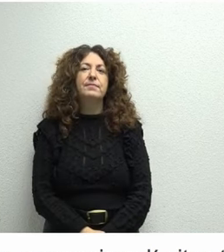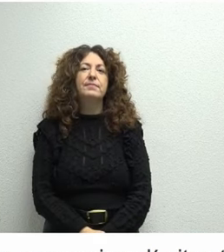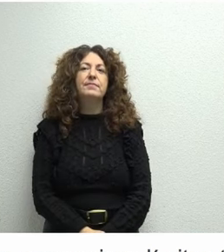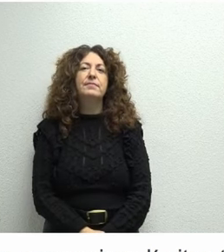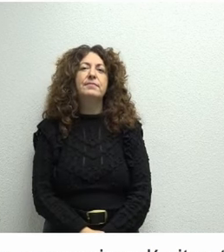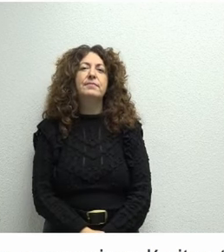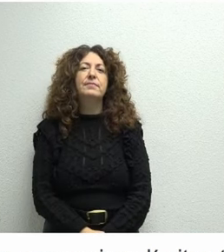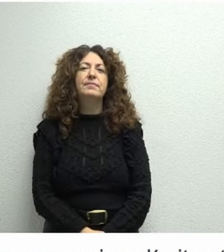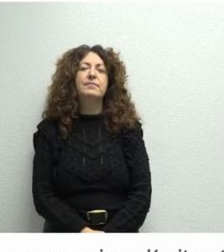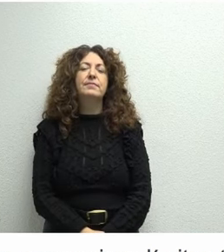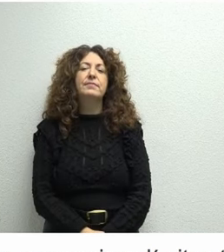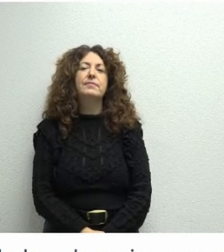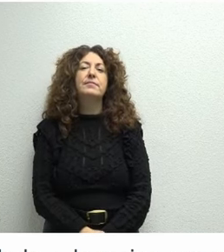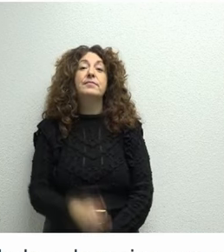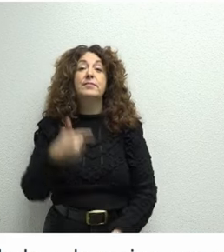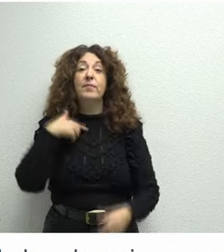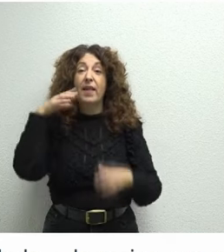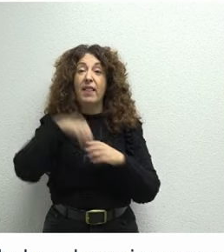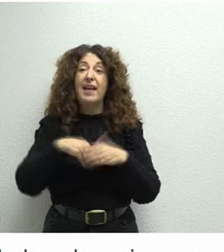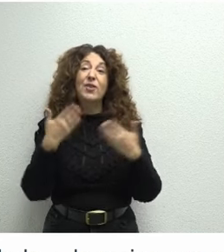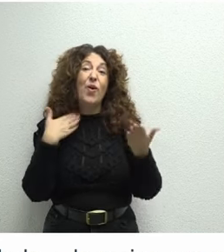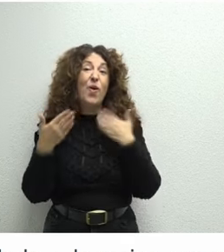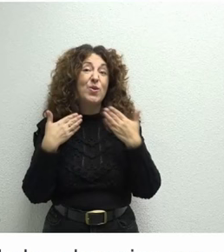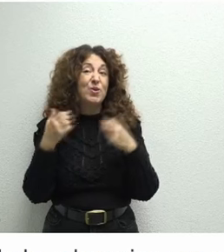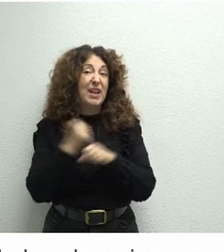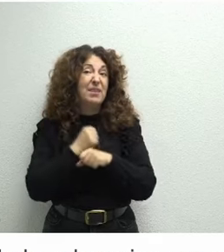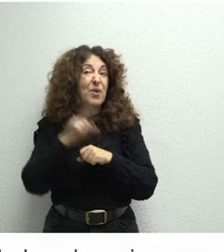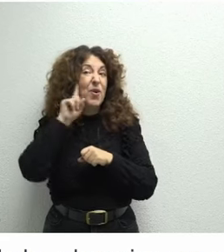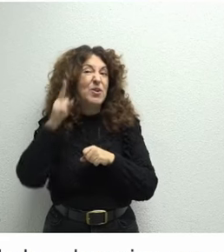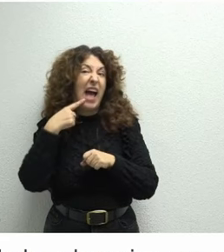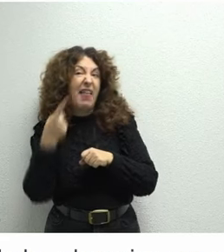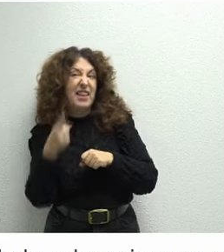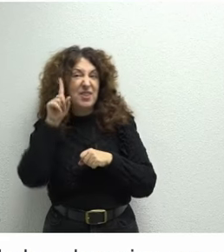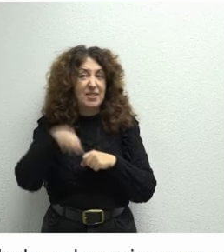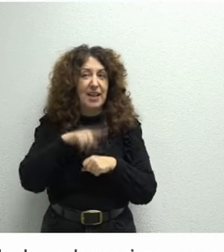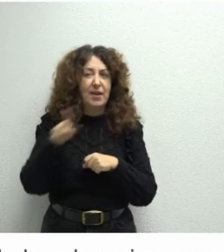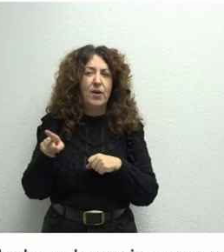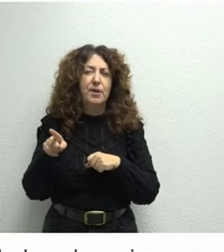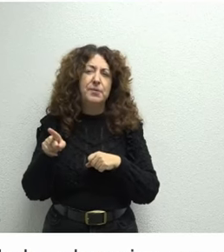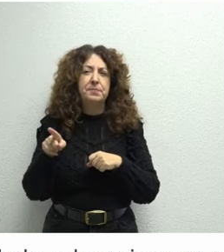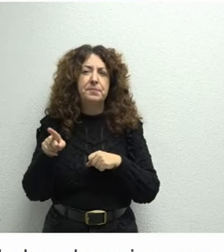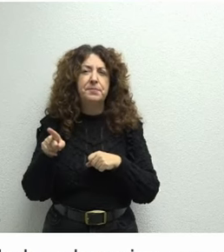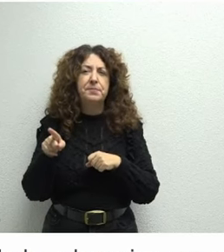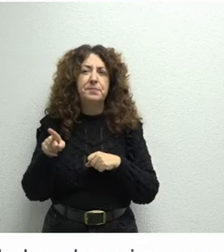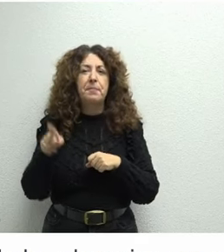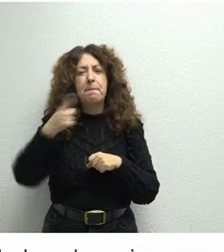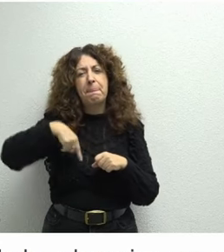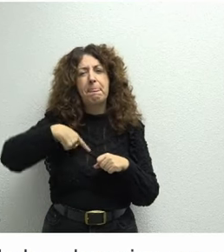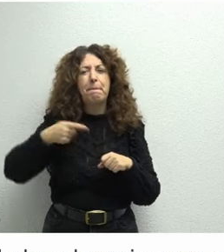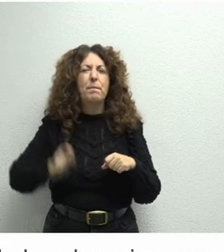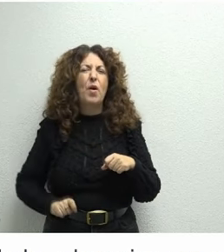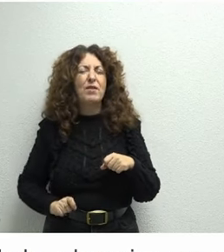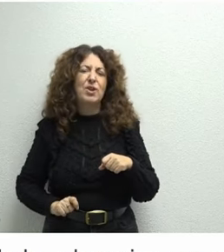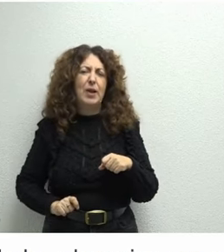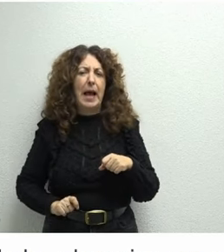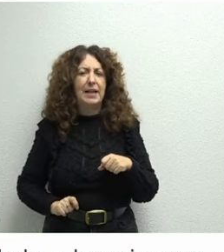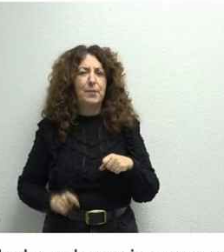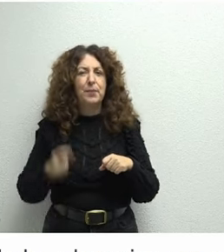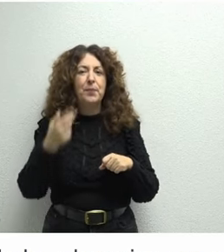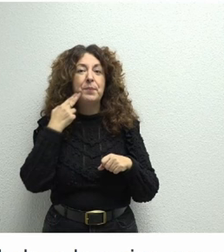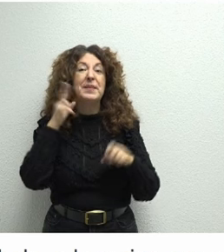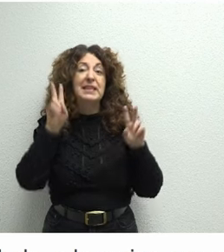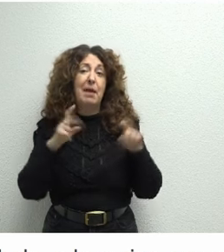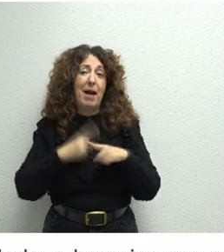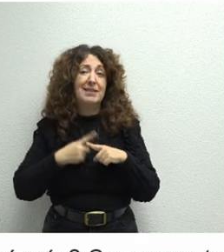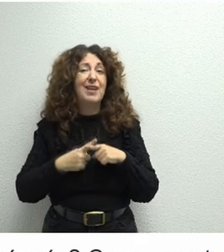cosas que trabajo en consulta que quizás no sé si se ha nombrado aquí y a los profesionales a veces nos da un poquito de miedo la